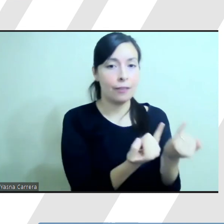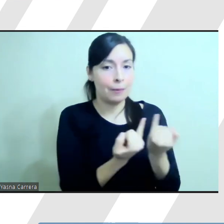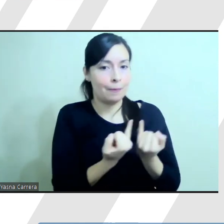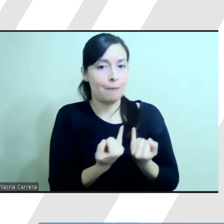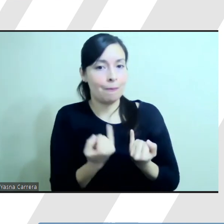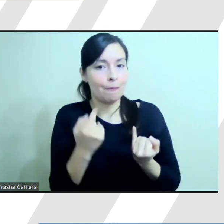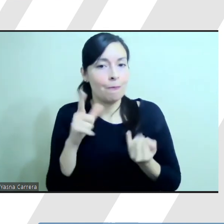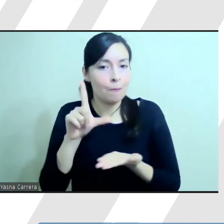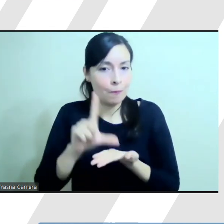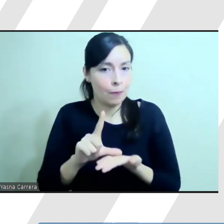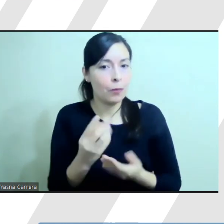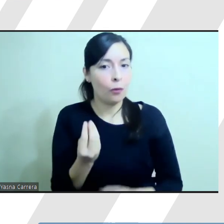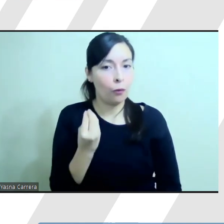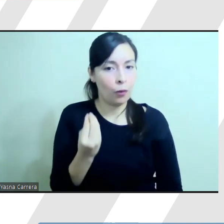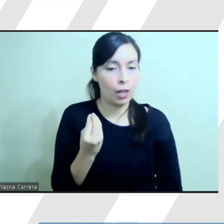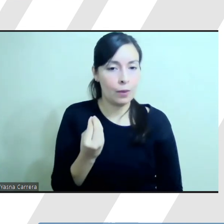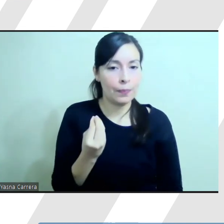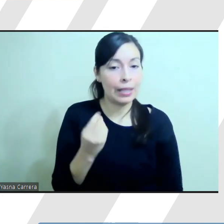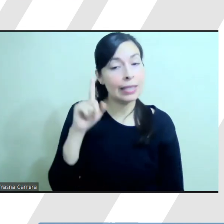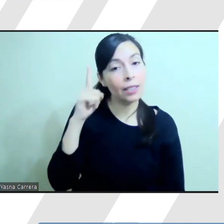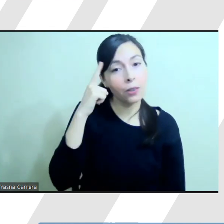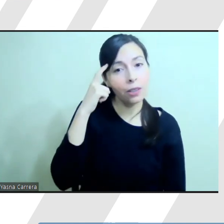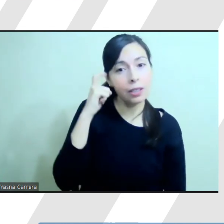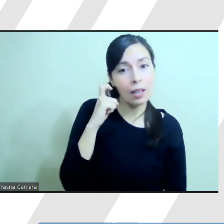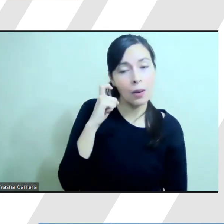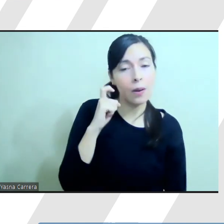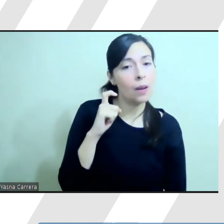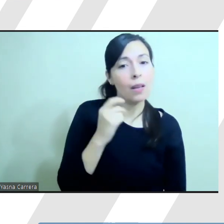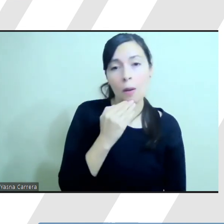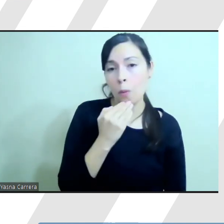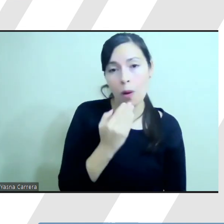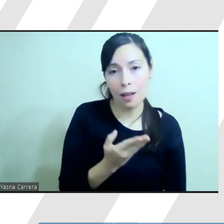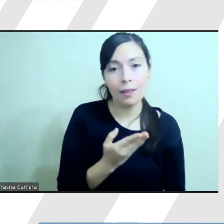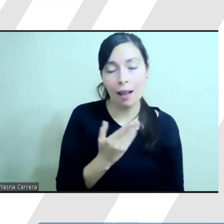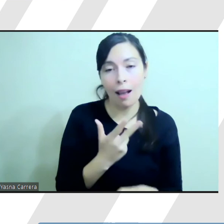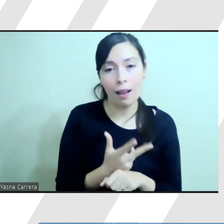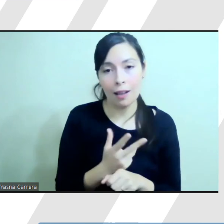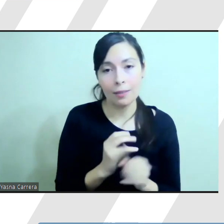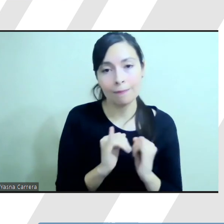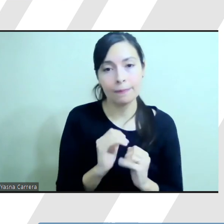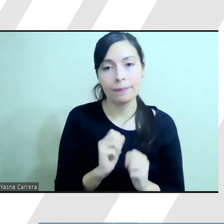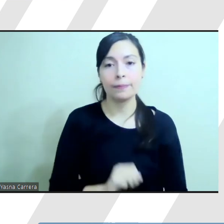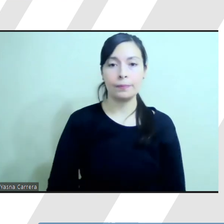buena. Así que creo que indirectamente sí existe esa contribución.